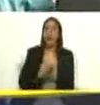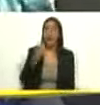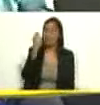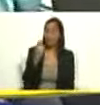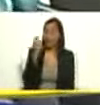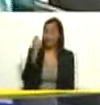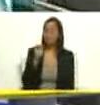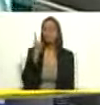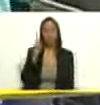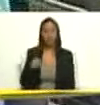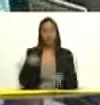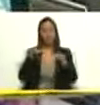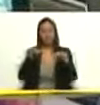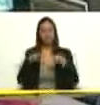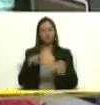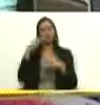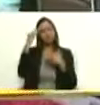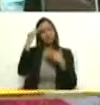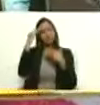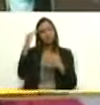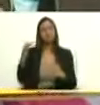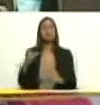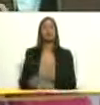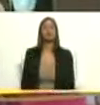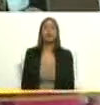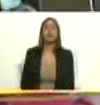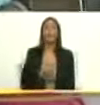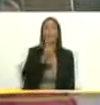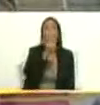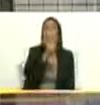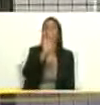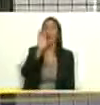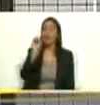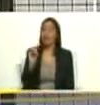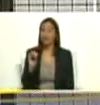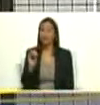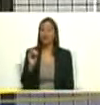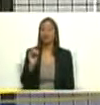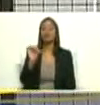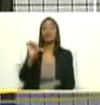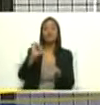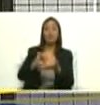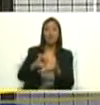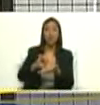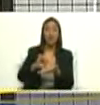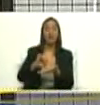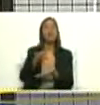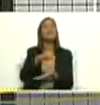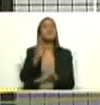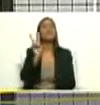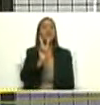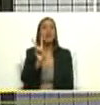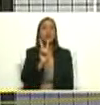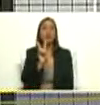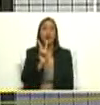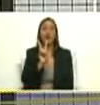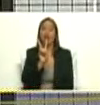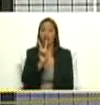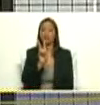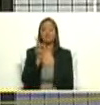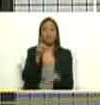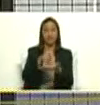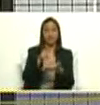alcaldes de las 40 ciudades más importantes de Venezuela mi